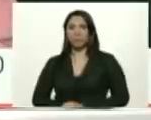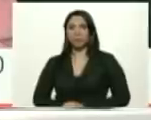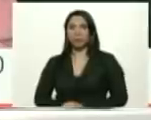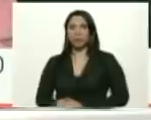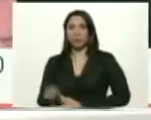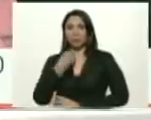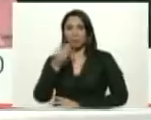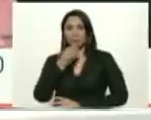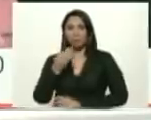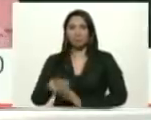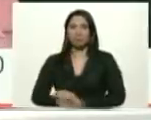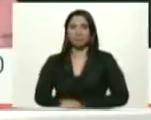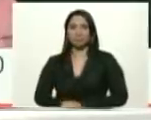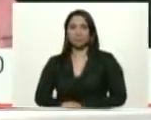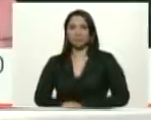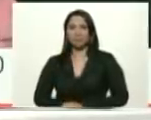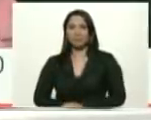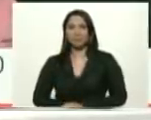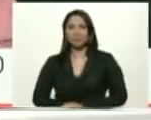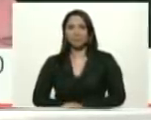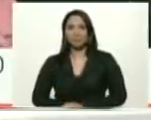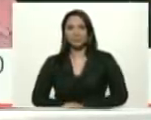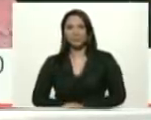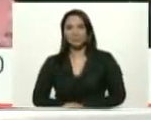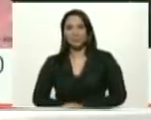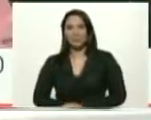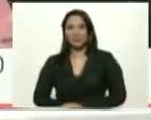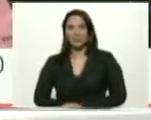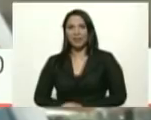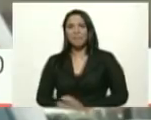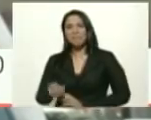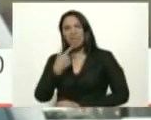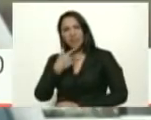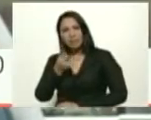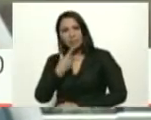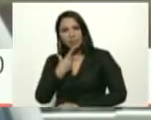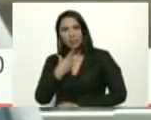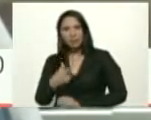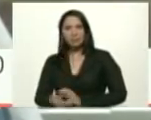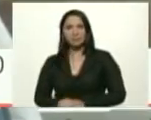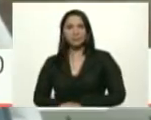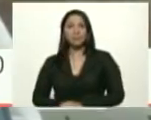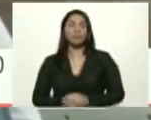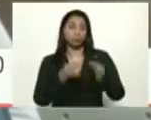alimentos para los pueblos, de las medicinas, precisamente.